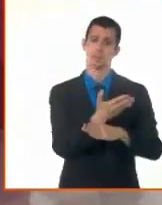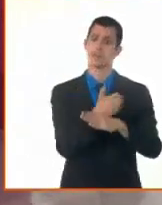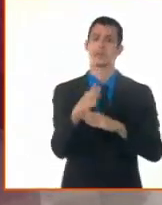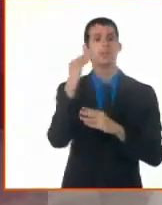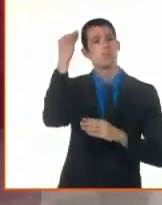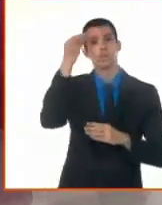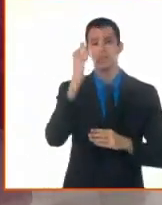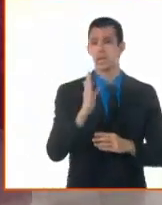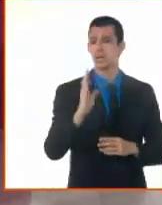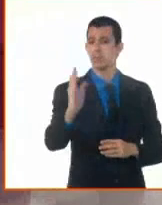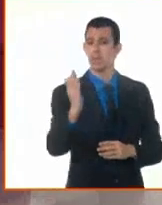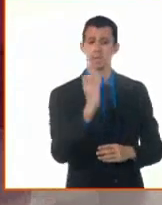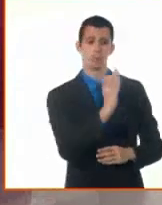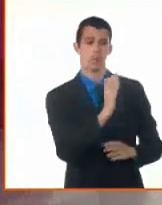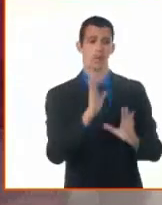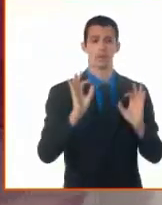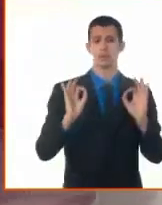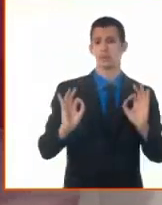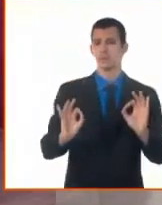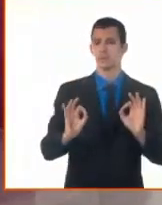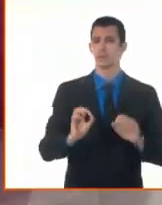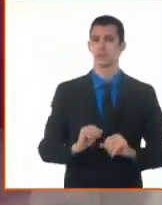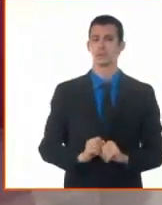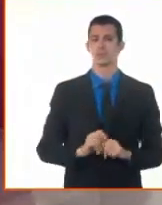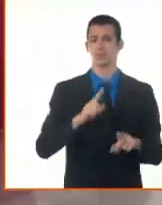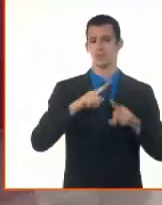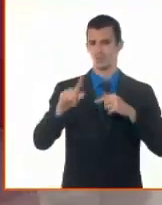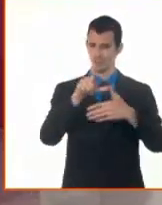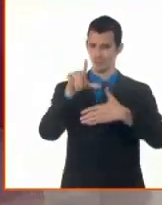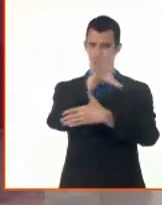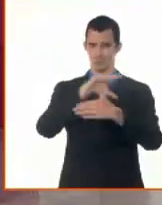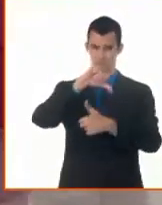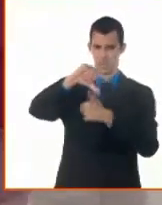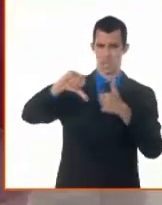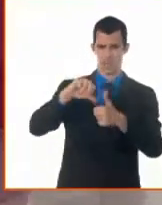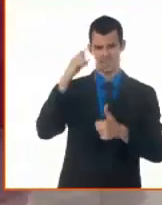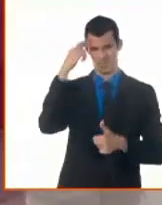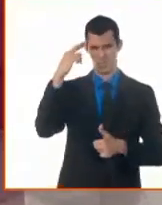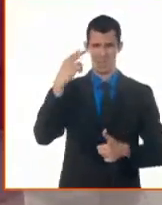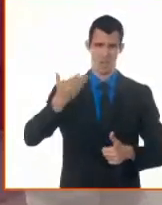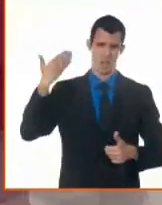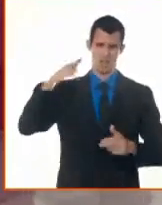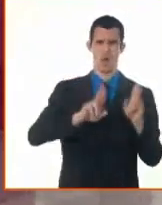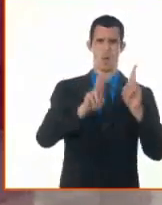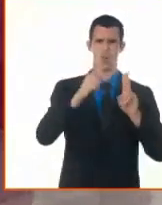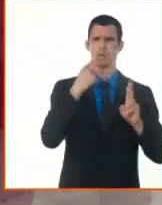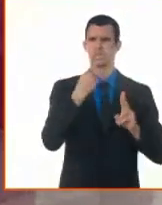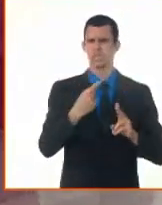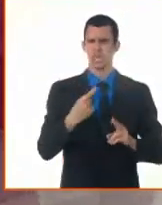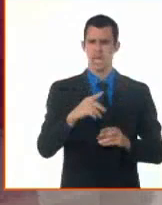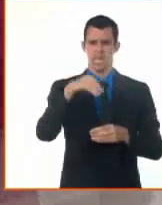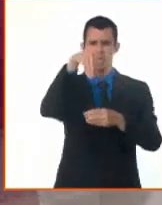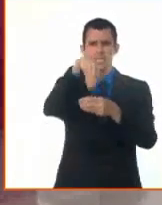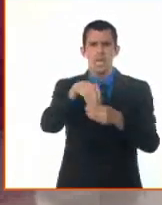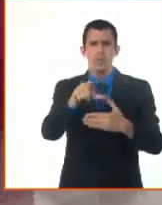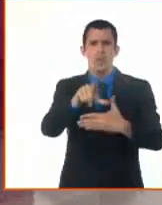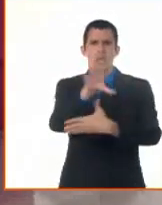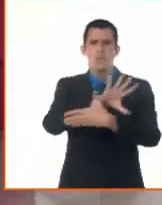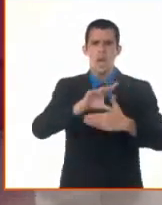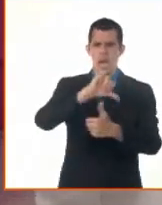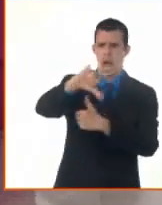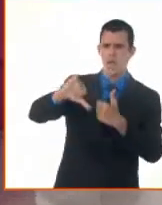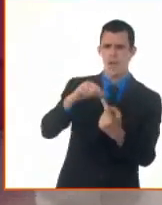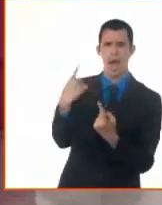el Caribe como zona libre de de armas nucleares como zona de paz en fin yo creo que son ejemplos trascendentes que